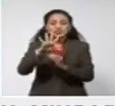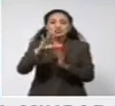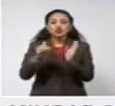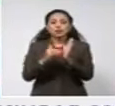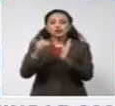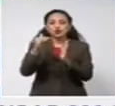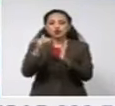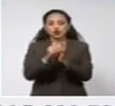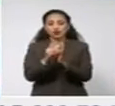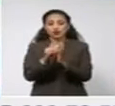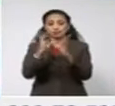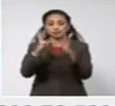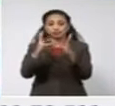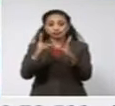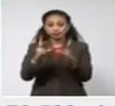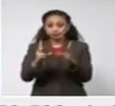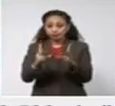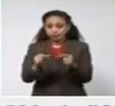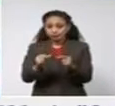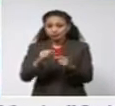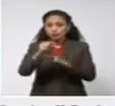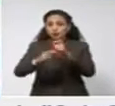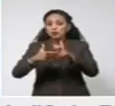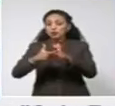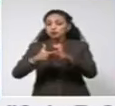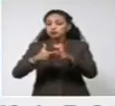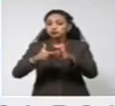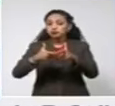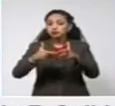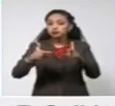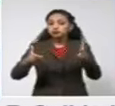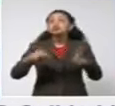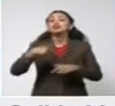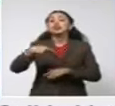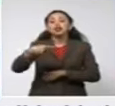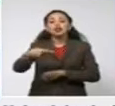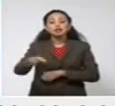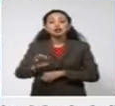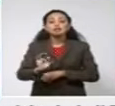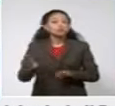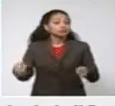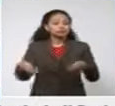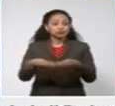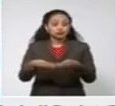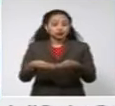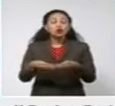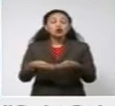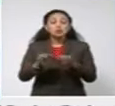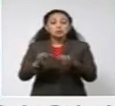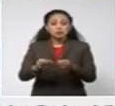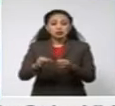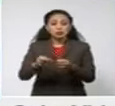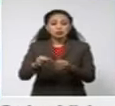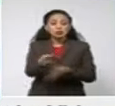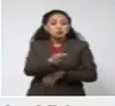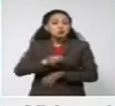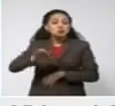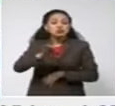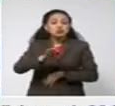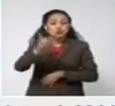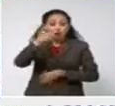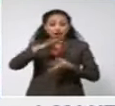un número que ha tendido al incremento paulatino en cada jornada, y si bien se cerró el evento de transmisión local del municipio artemiseño de